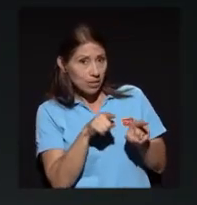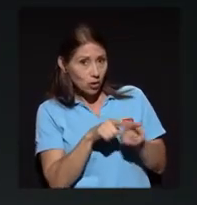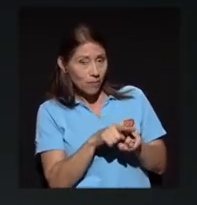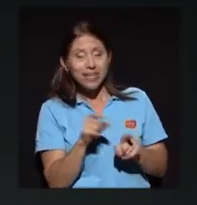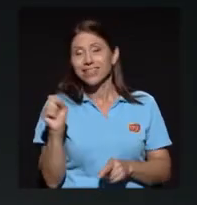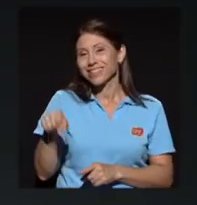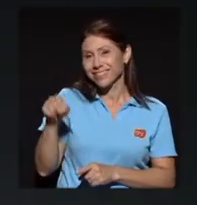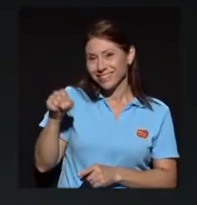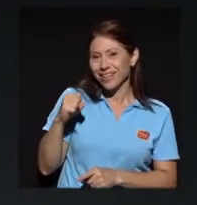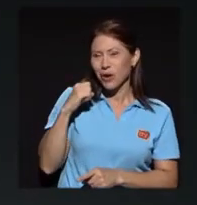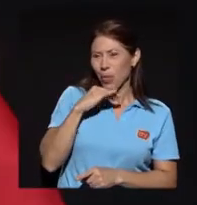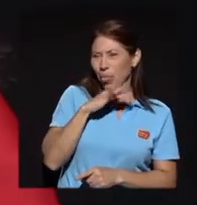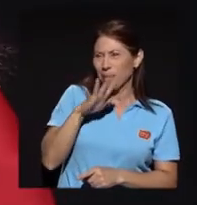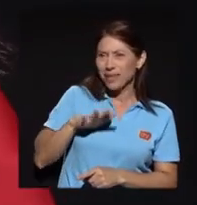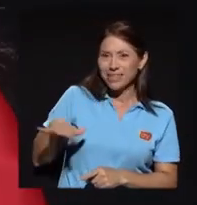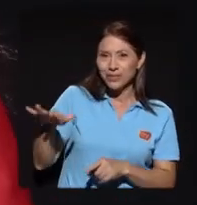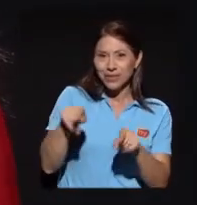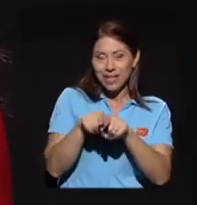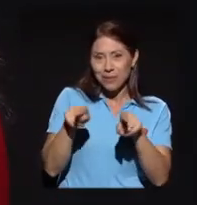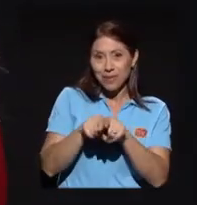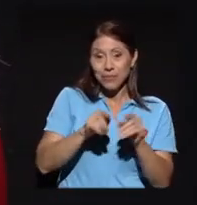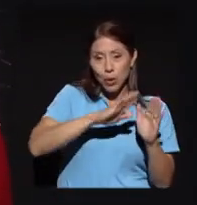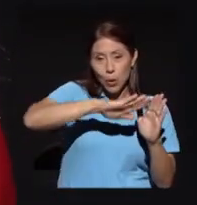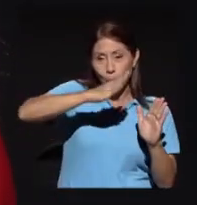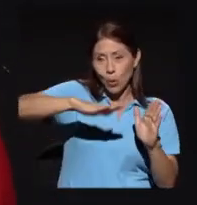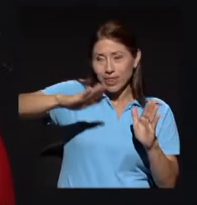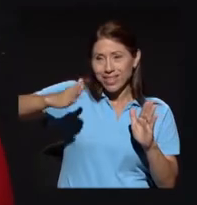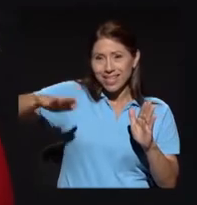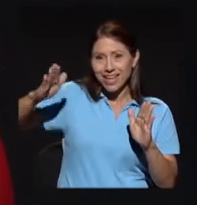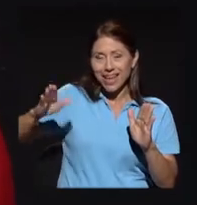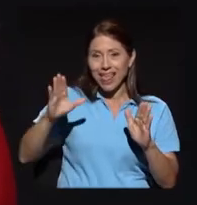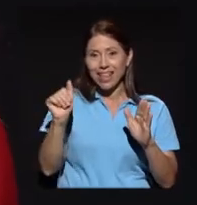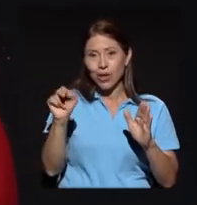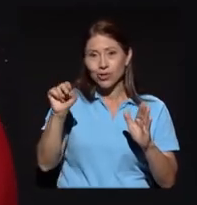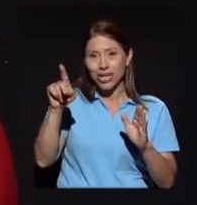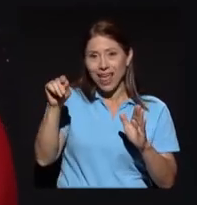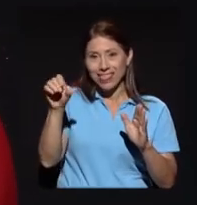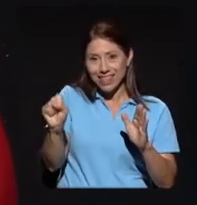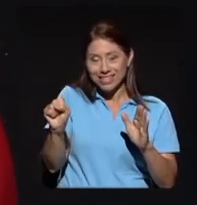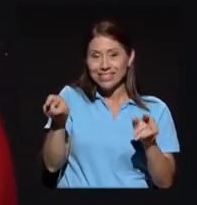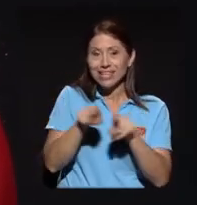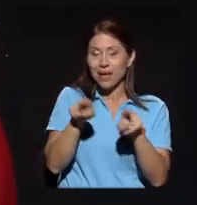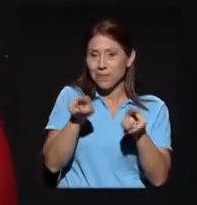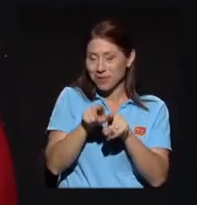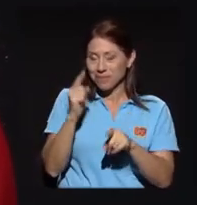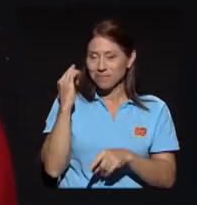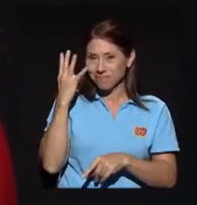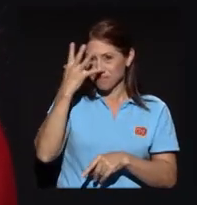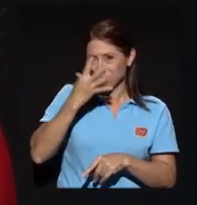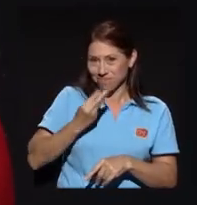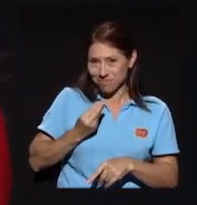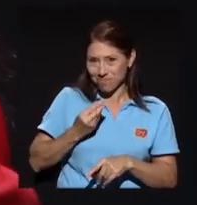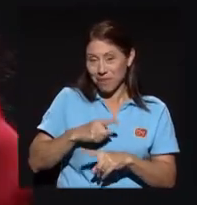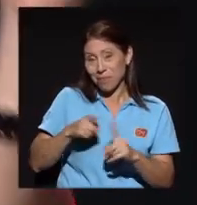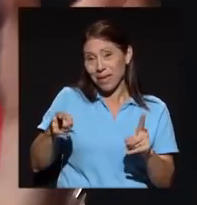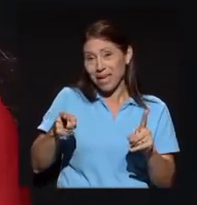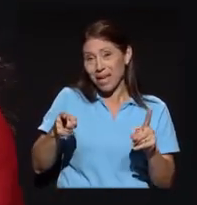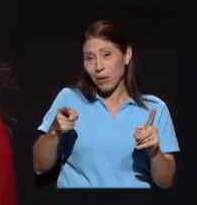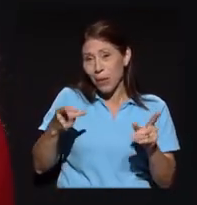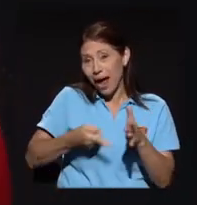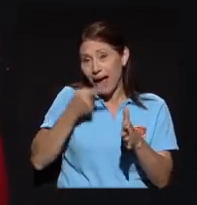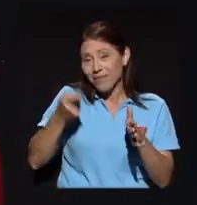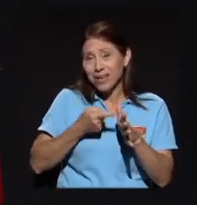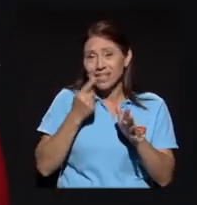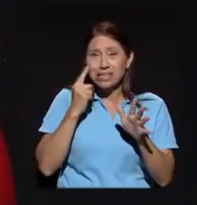también, la cordillera de los Andes también, muy hermosa, pero a veces nublada